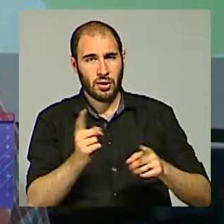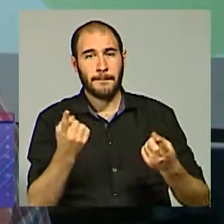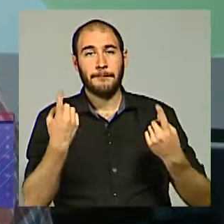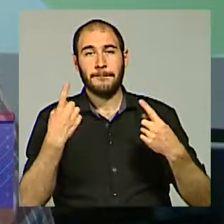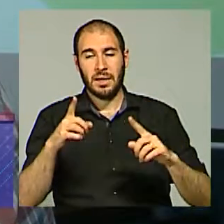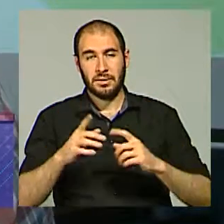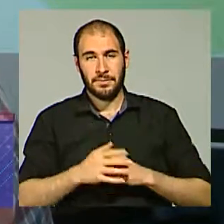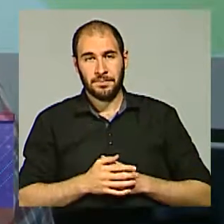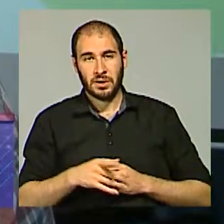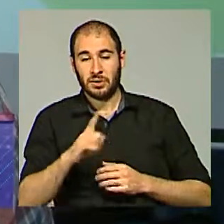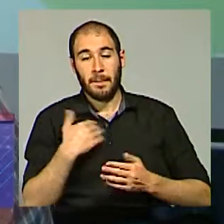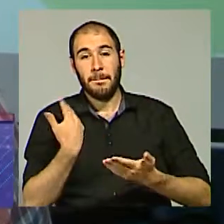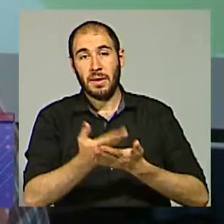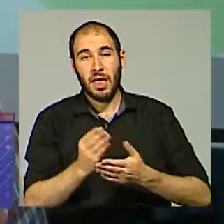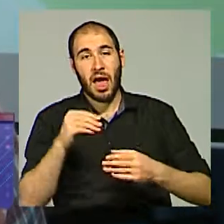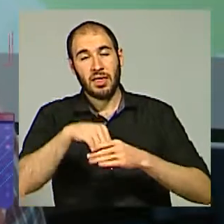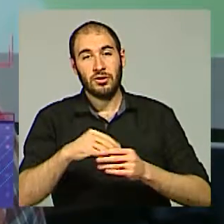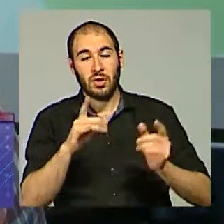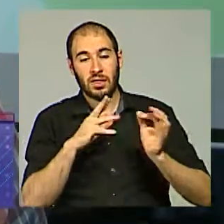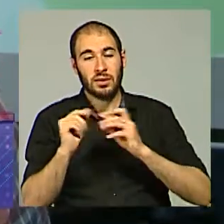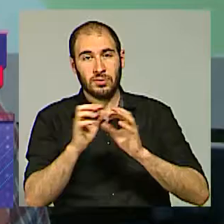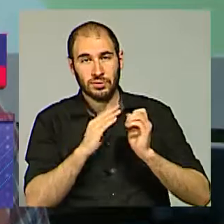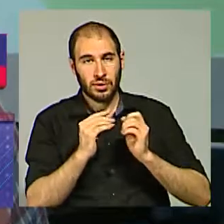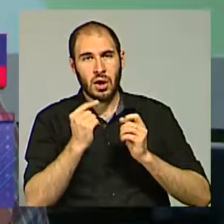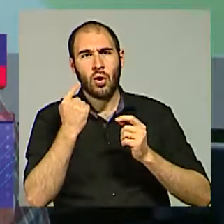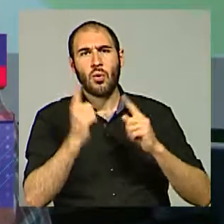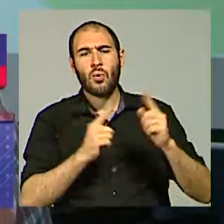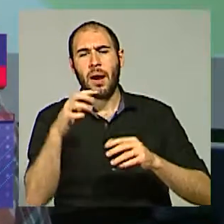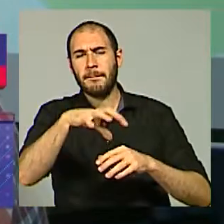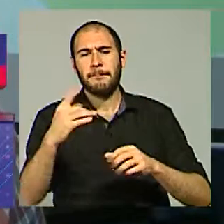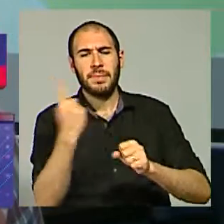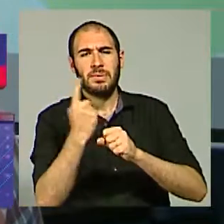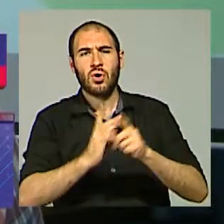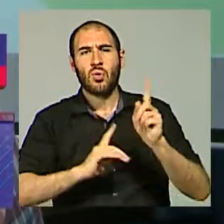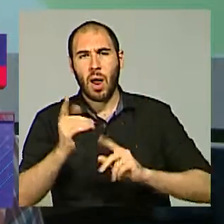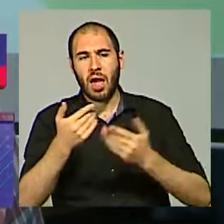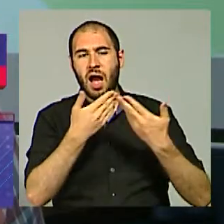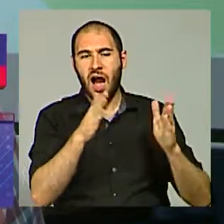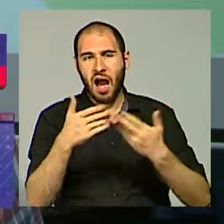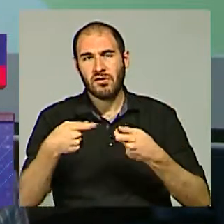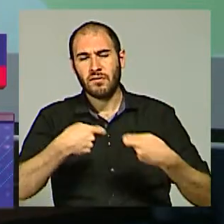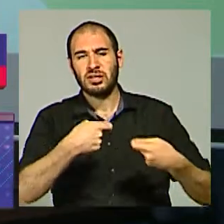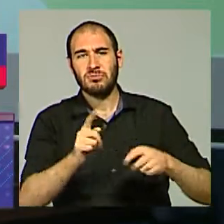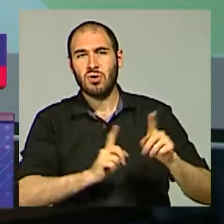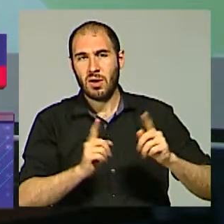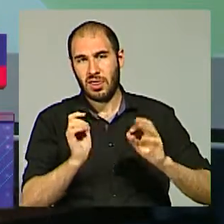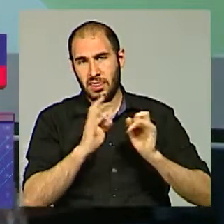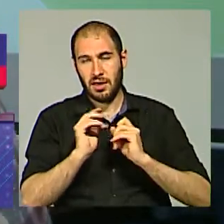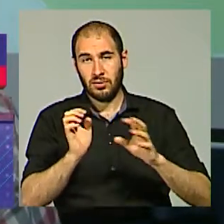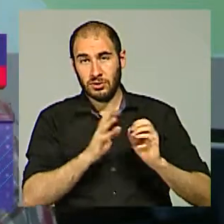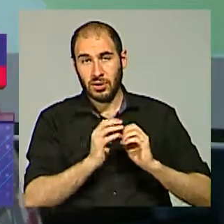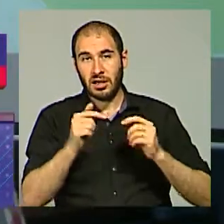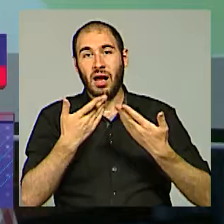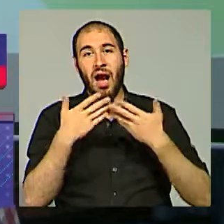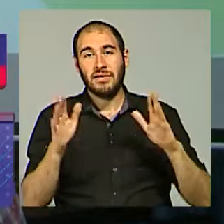estamos pidiendo es participar en la discusión de cuáles son las áreas prioritarias que se abren cuál es el financiamiento decir que esa discusión sea una discusión